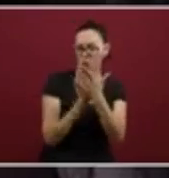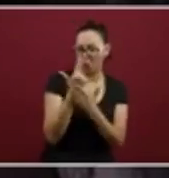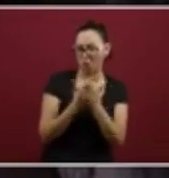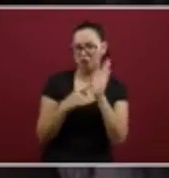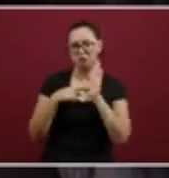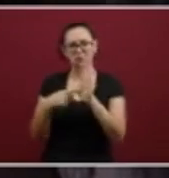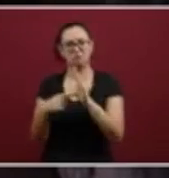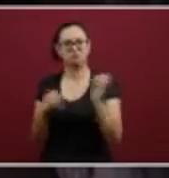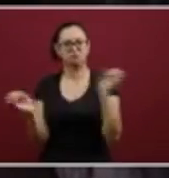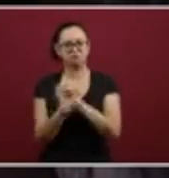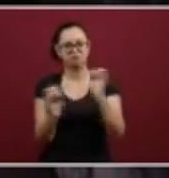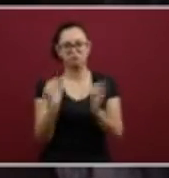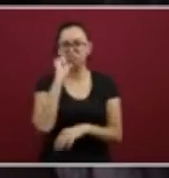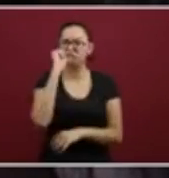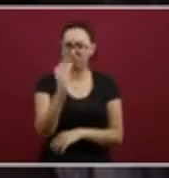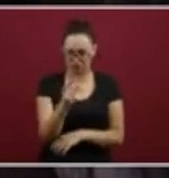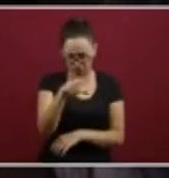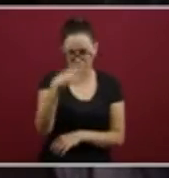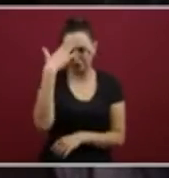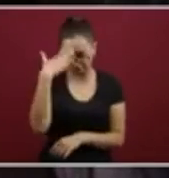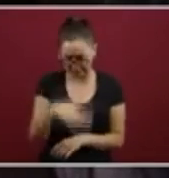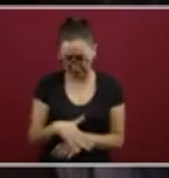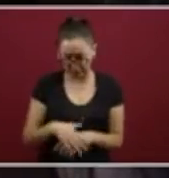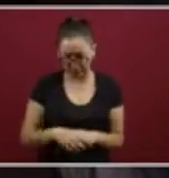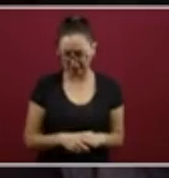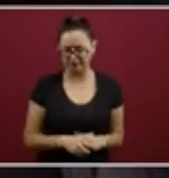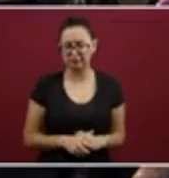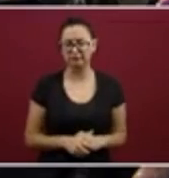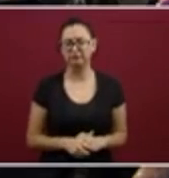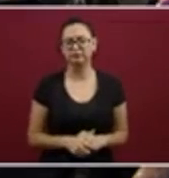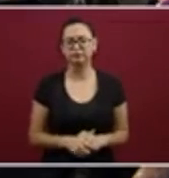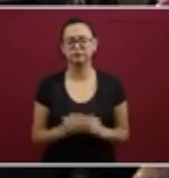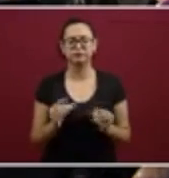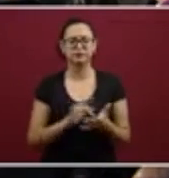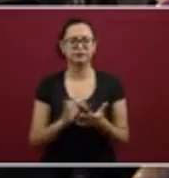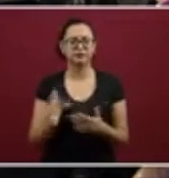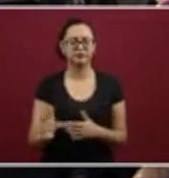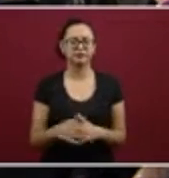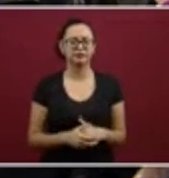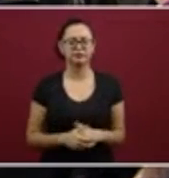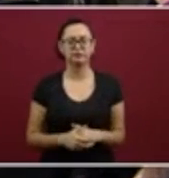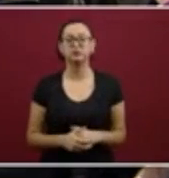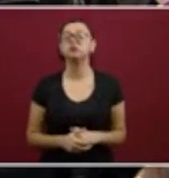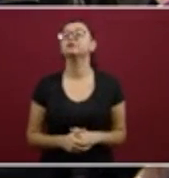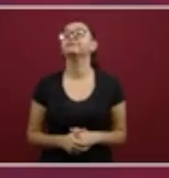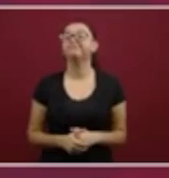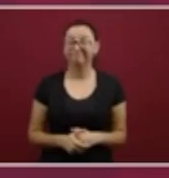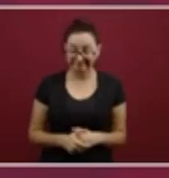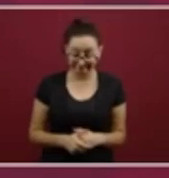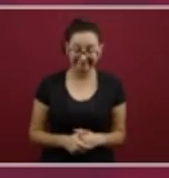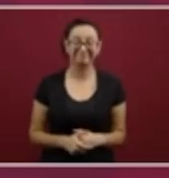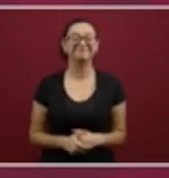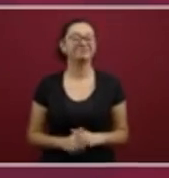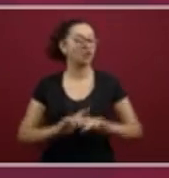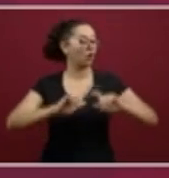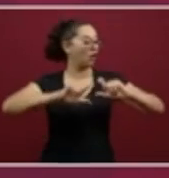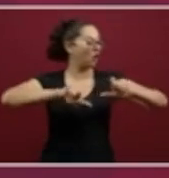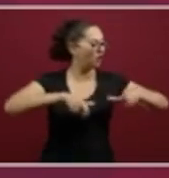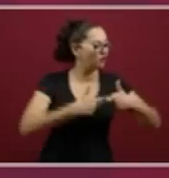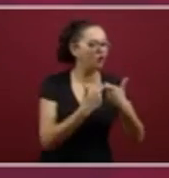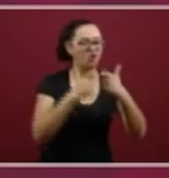inadecuado de las finanzas públicas. Ese es el primer tema, presidente. Muchas gracias. Bastantes fondos y